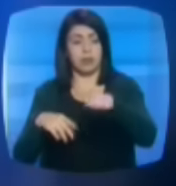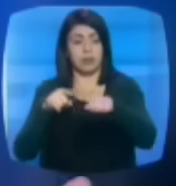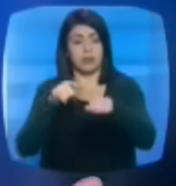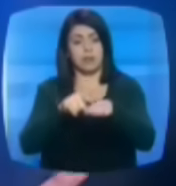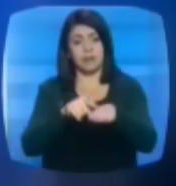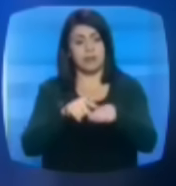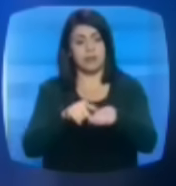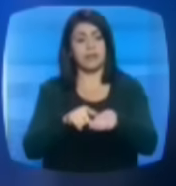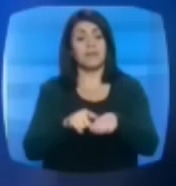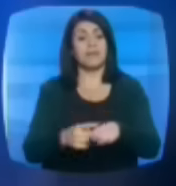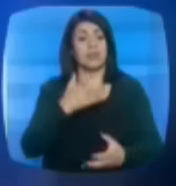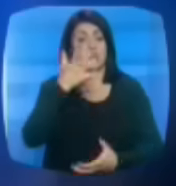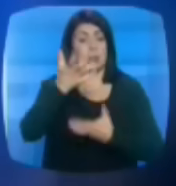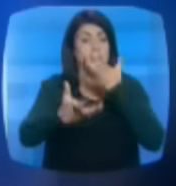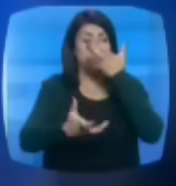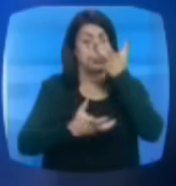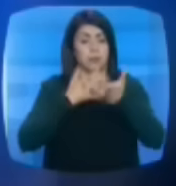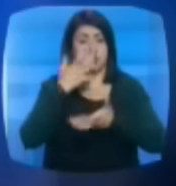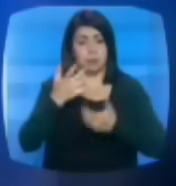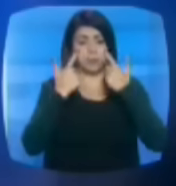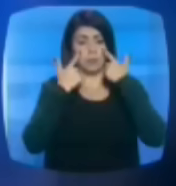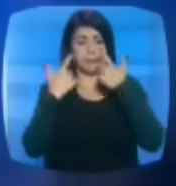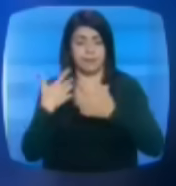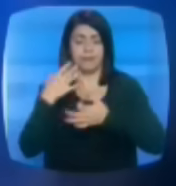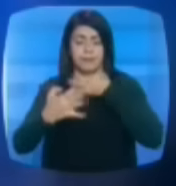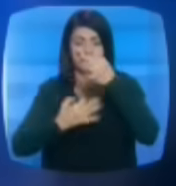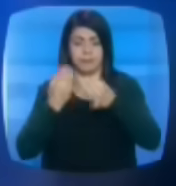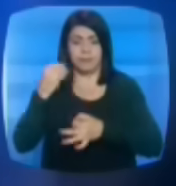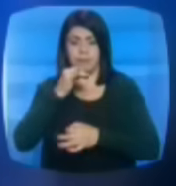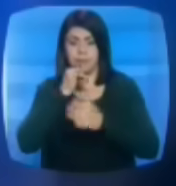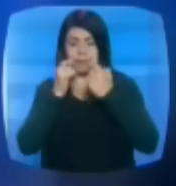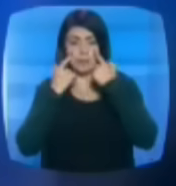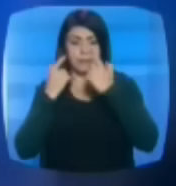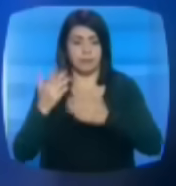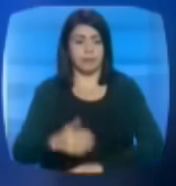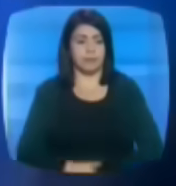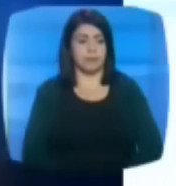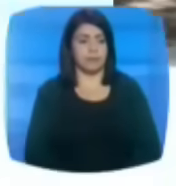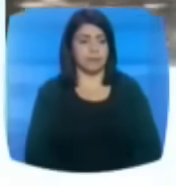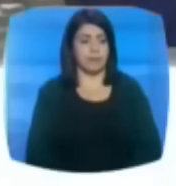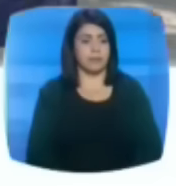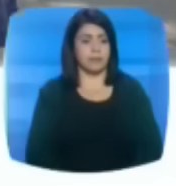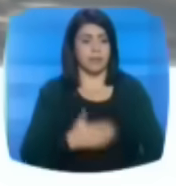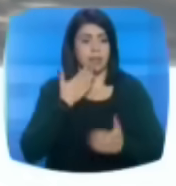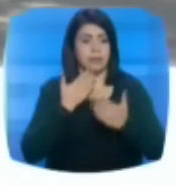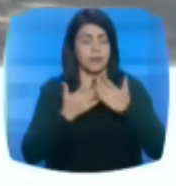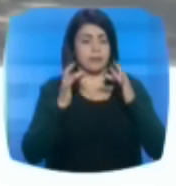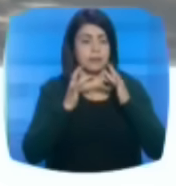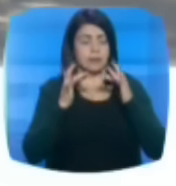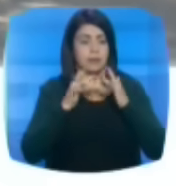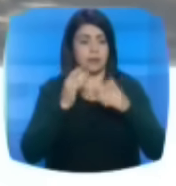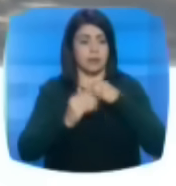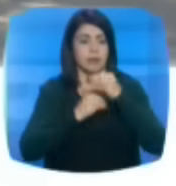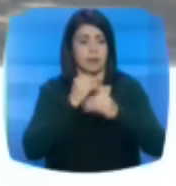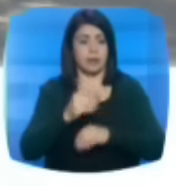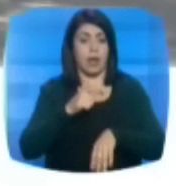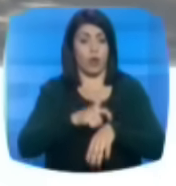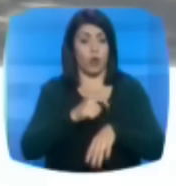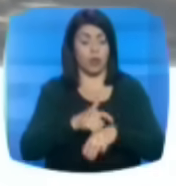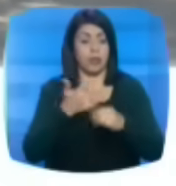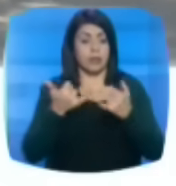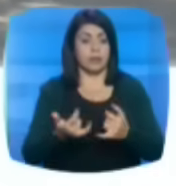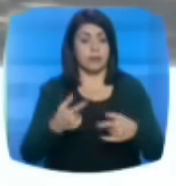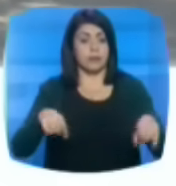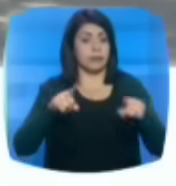Alcántara, terminó incendiándose. Nuestro compañero Edgardo Navas nos cuenta más. Gracias por el contacto que establecemos a esta hora.